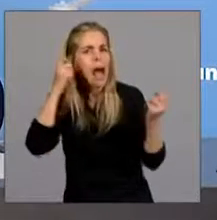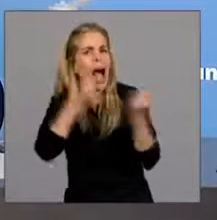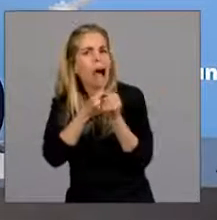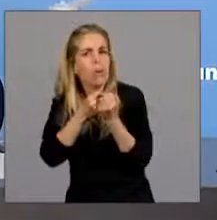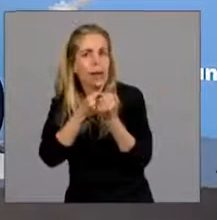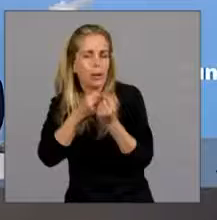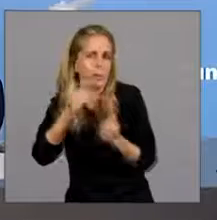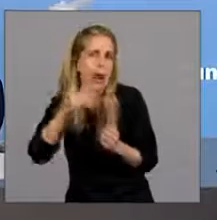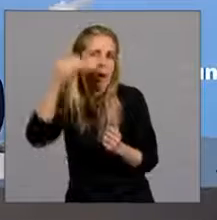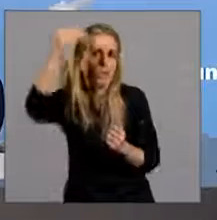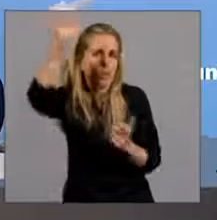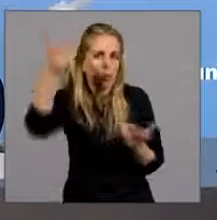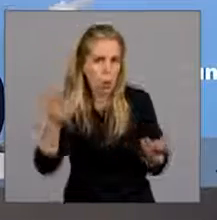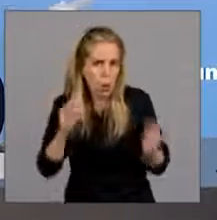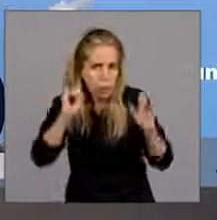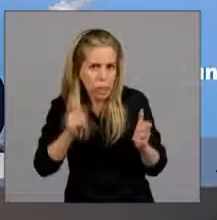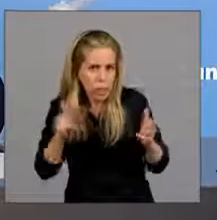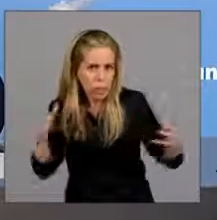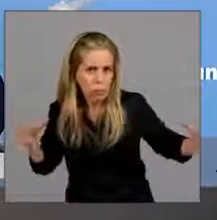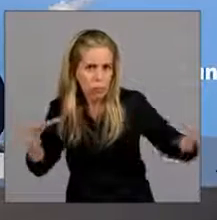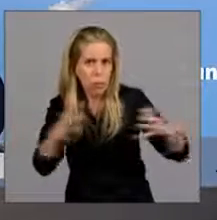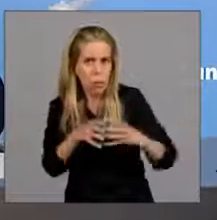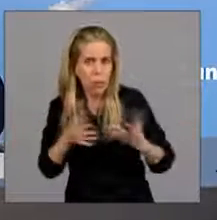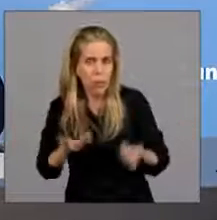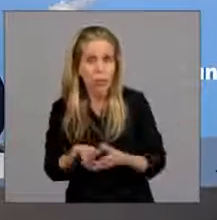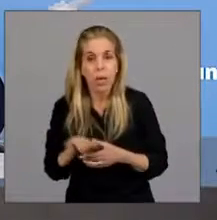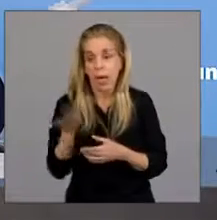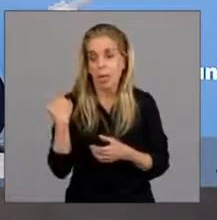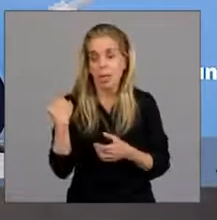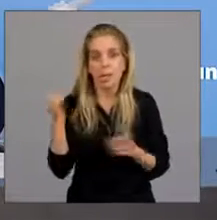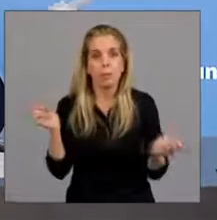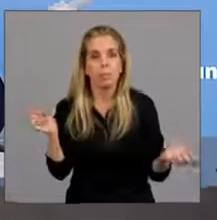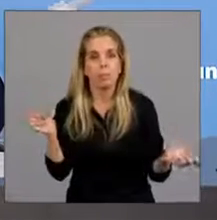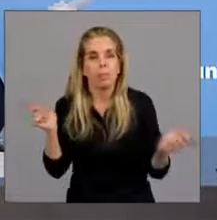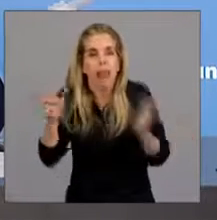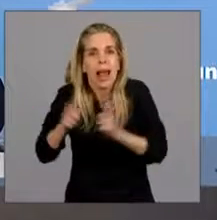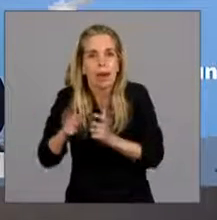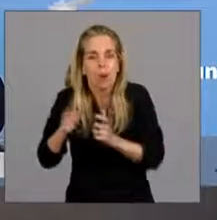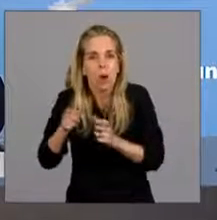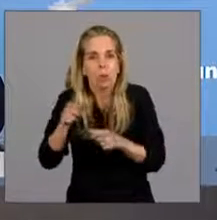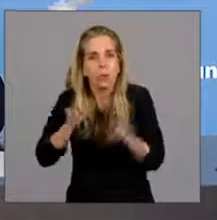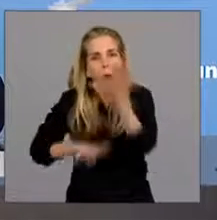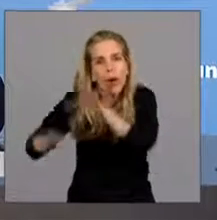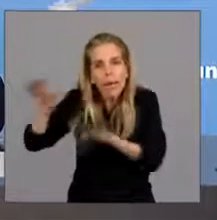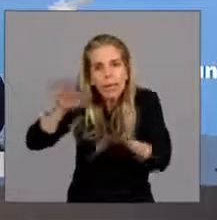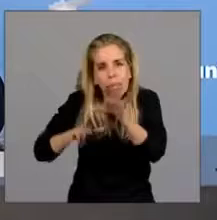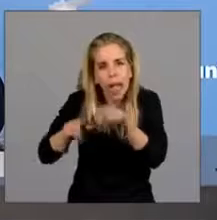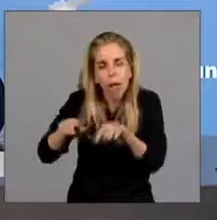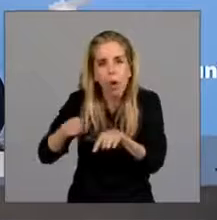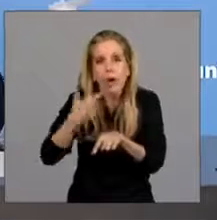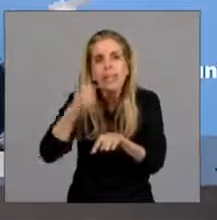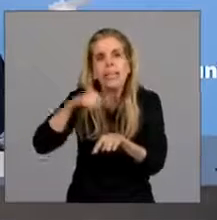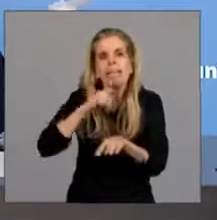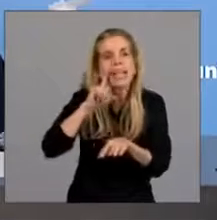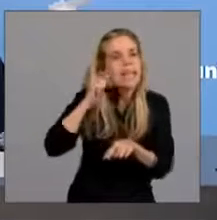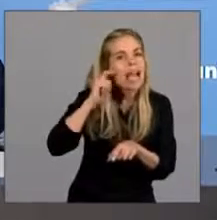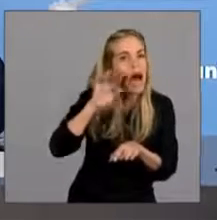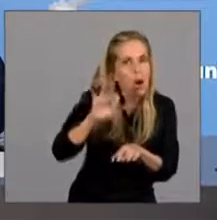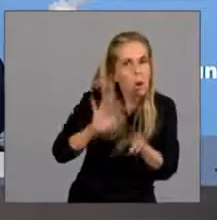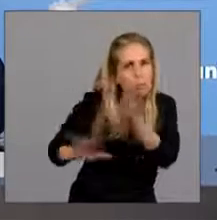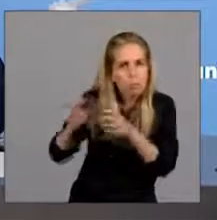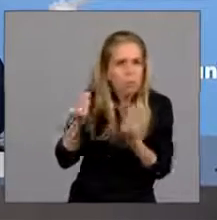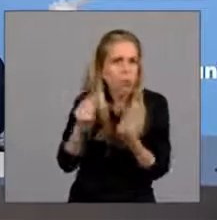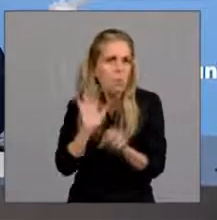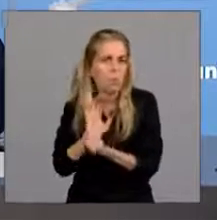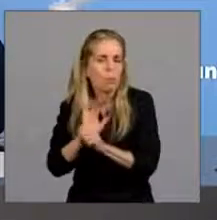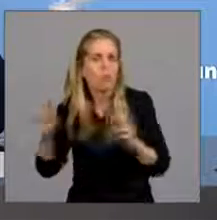futuro. Lo de ayer en lo que organizó Santiago fue básicamente un